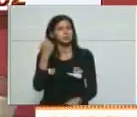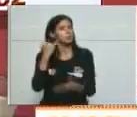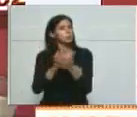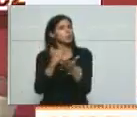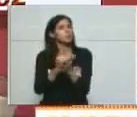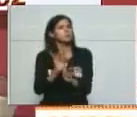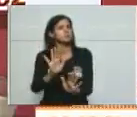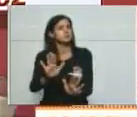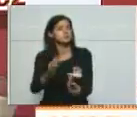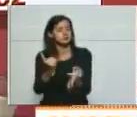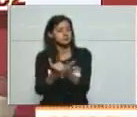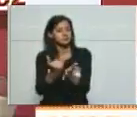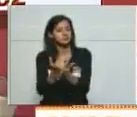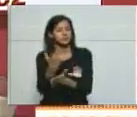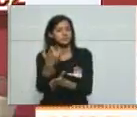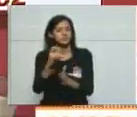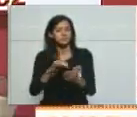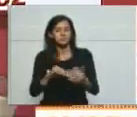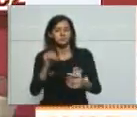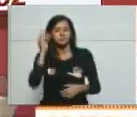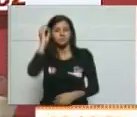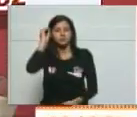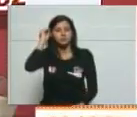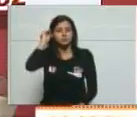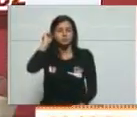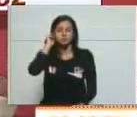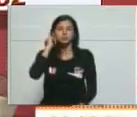lee hoy o escucha al fiscal,